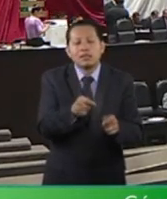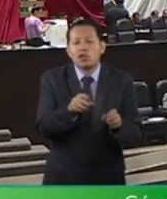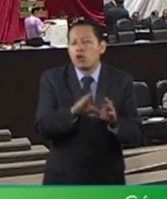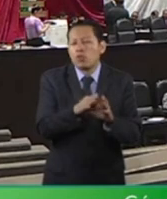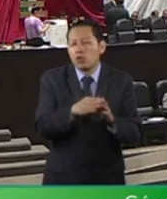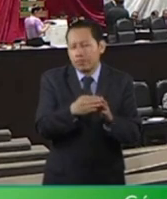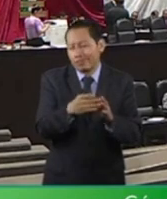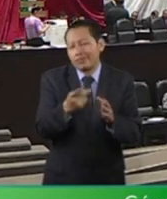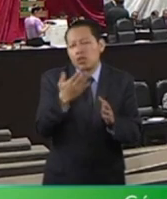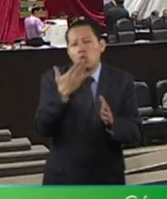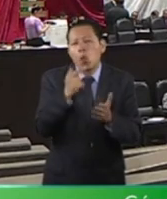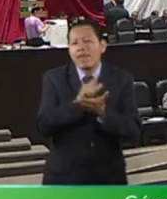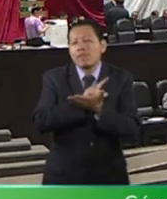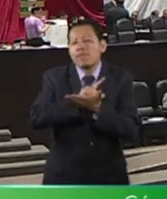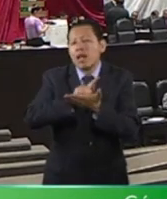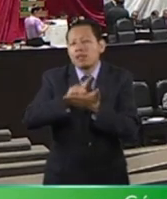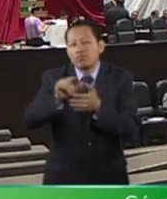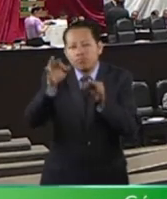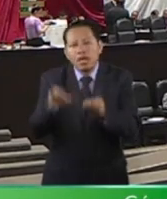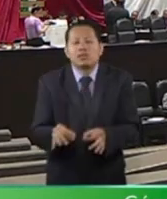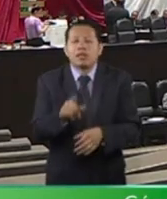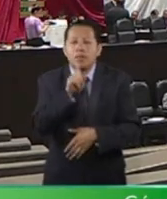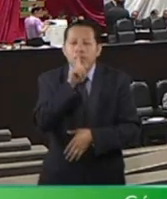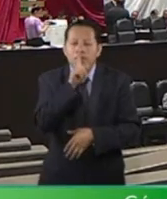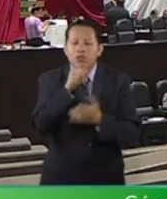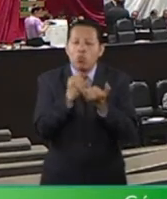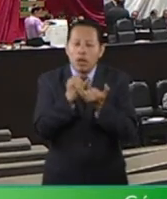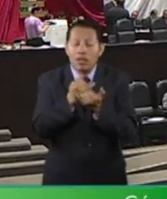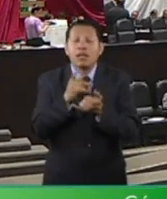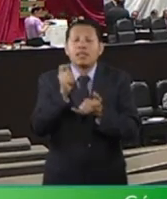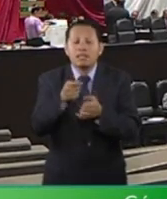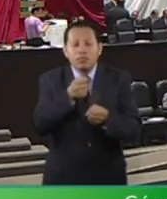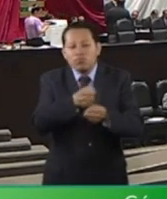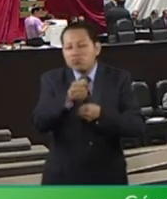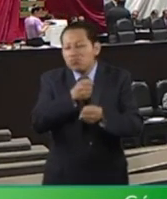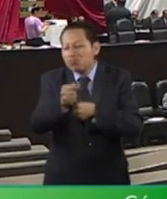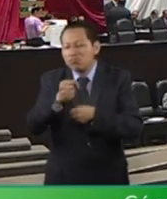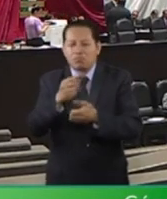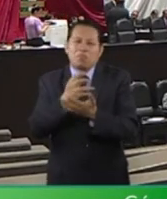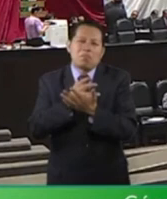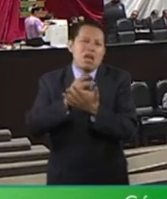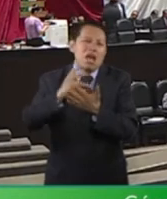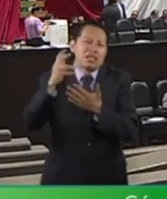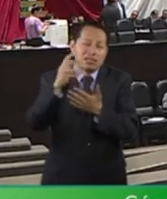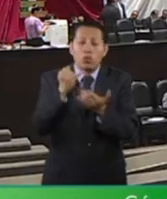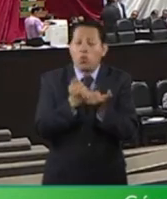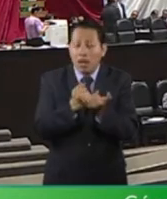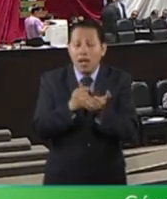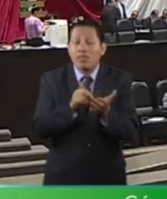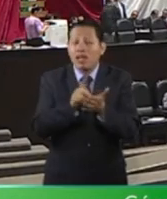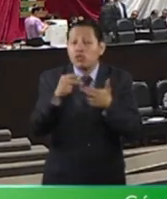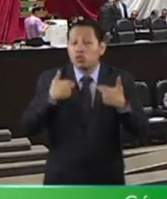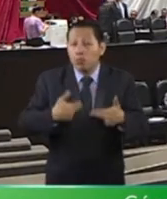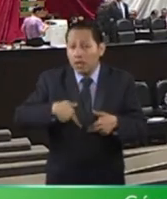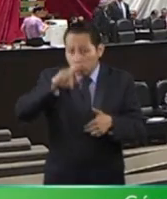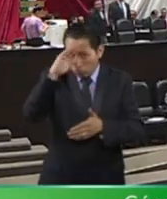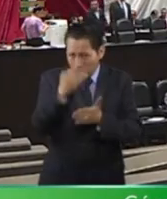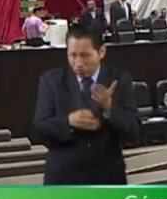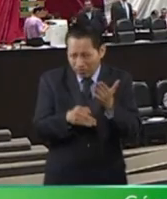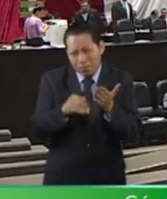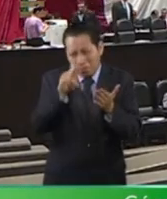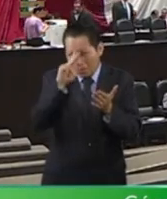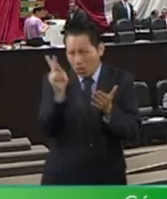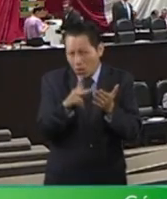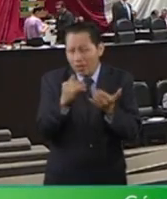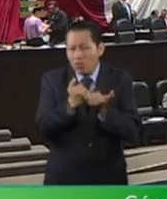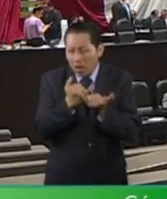falta de transparencia, a la par de que se incrementa la violencia, la violación a los derechos humanos, la disminución del modelo democrático